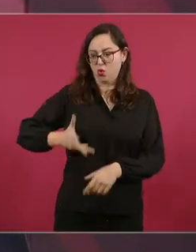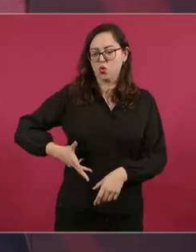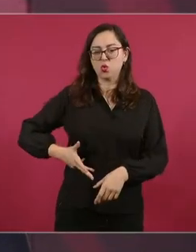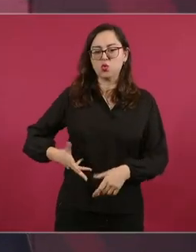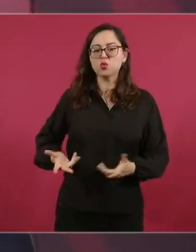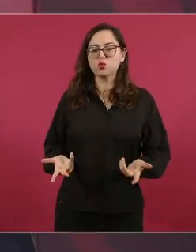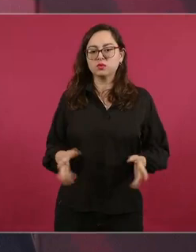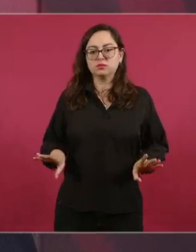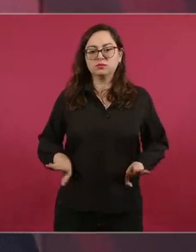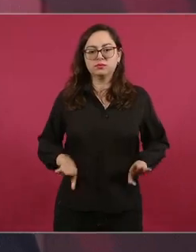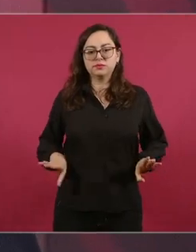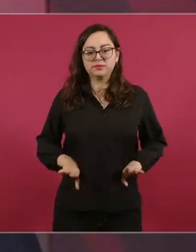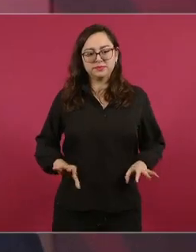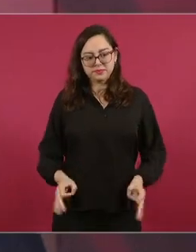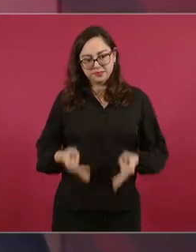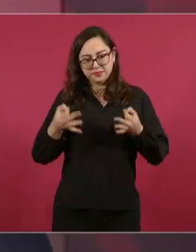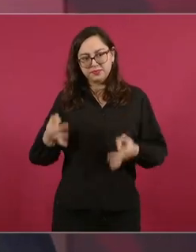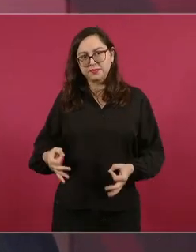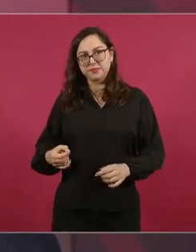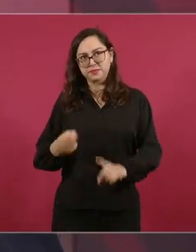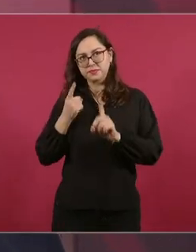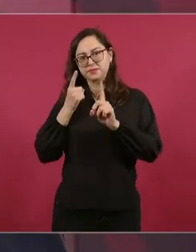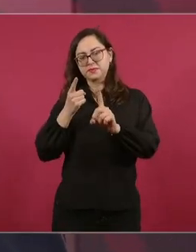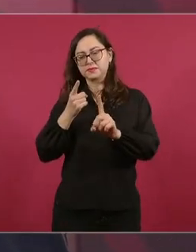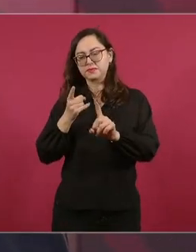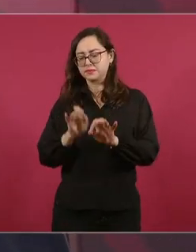los principios, los ideales.